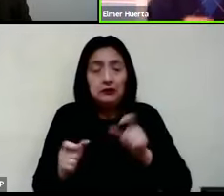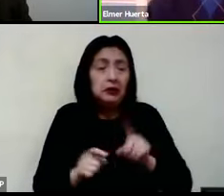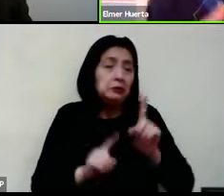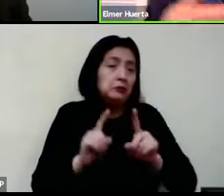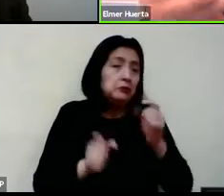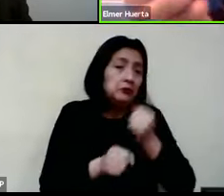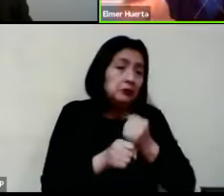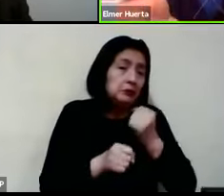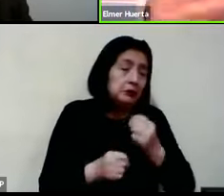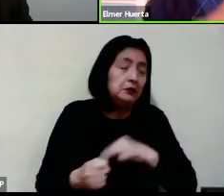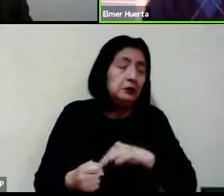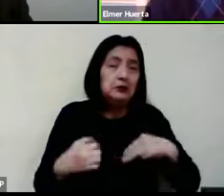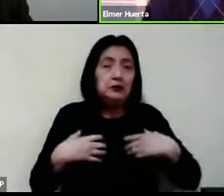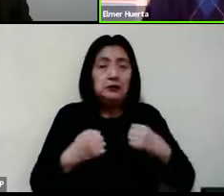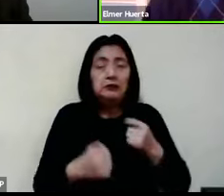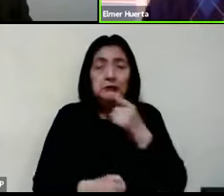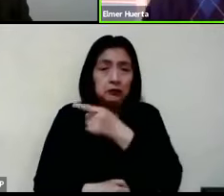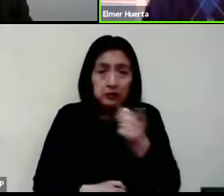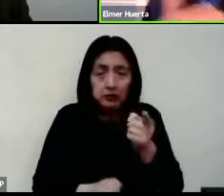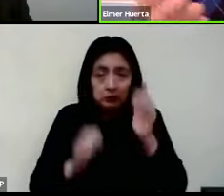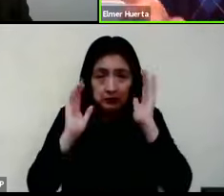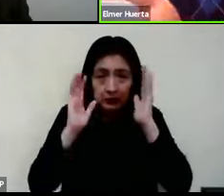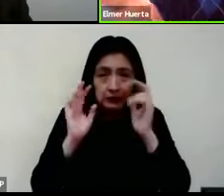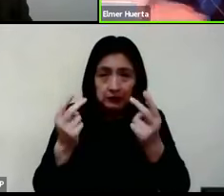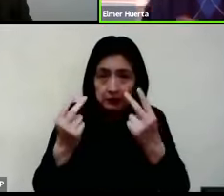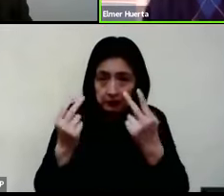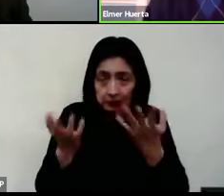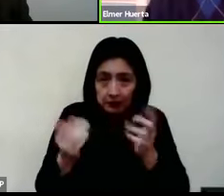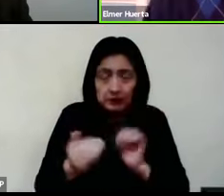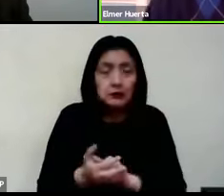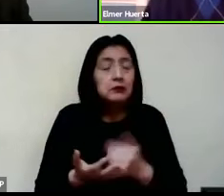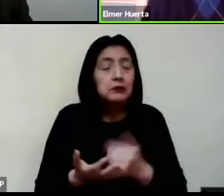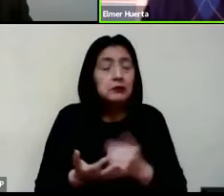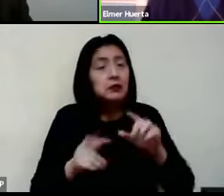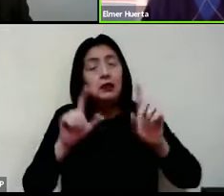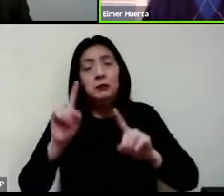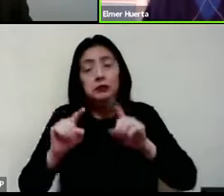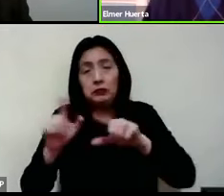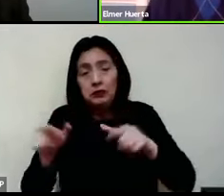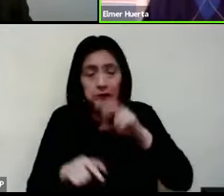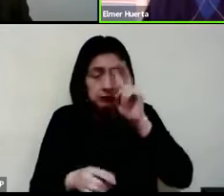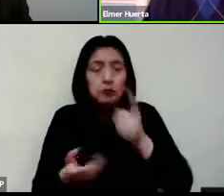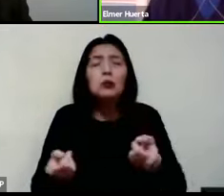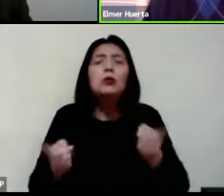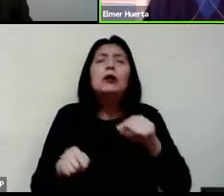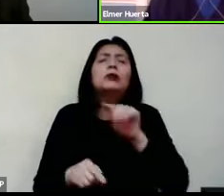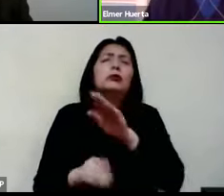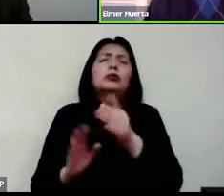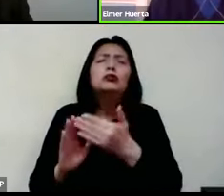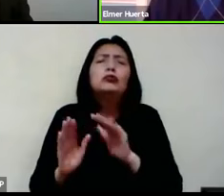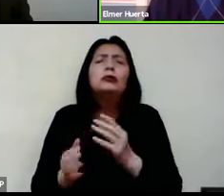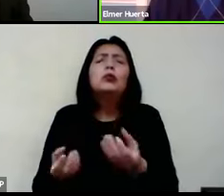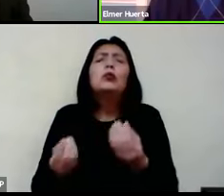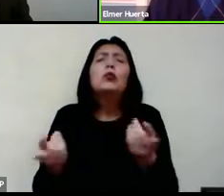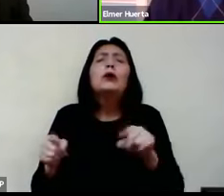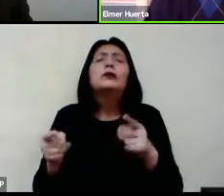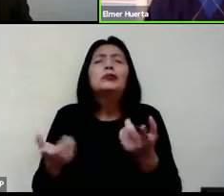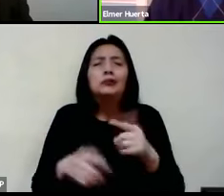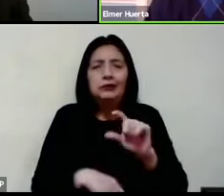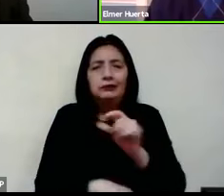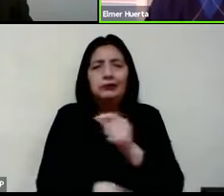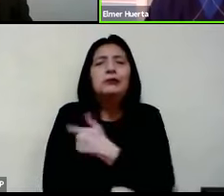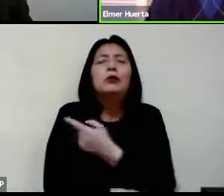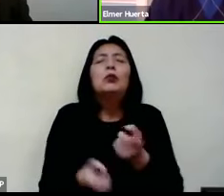trabajadores de la salud, pero para usted que está escuchando este programa en un lugar del Perú, ¿cuándo le va a llegar a su pueblo la vacuna?